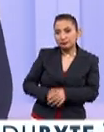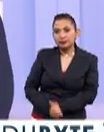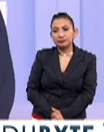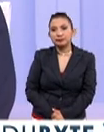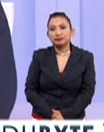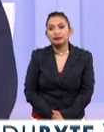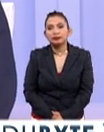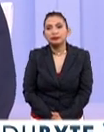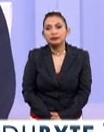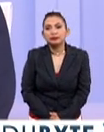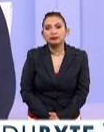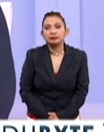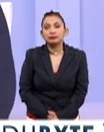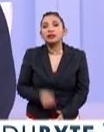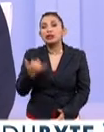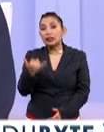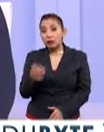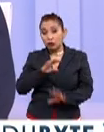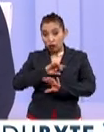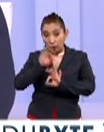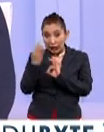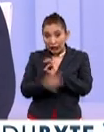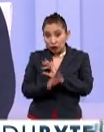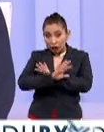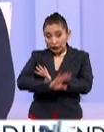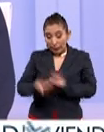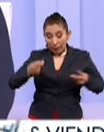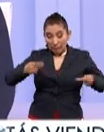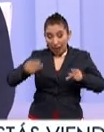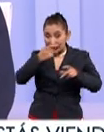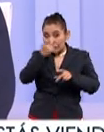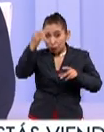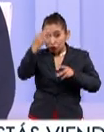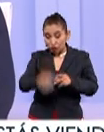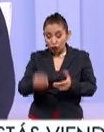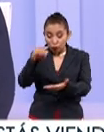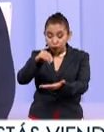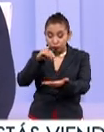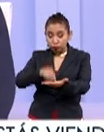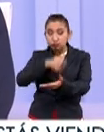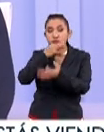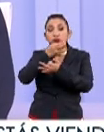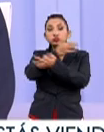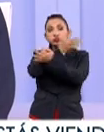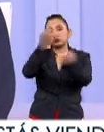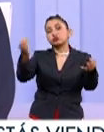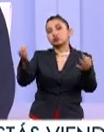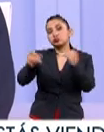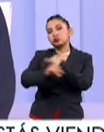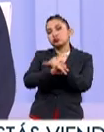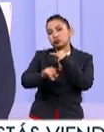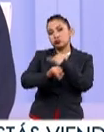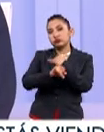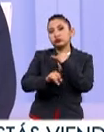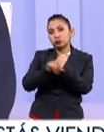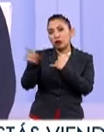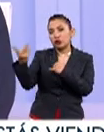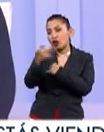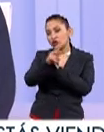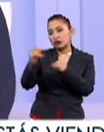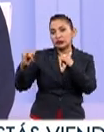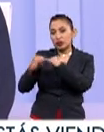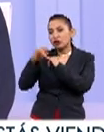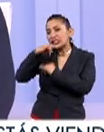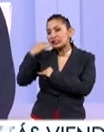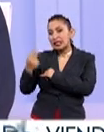¿no? Y en cuanto esté cerrado ya el instrumento, se va a publicar en las páginas de ambas